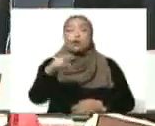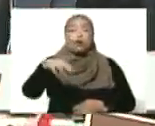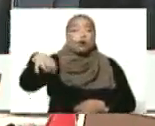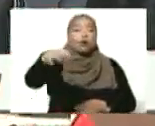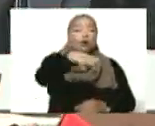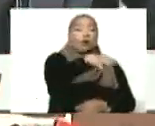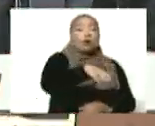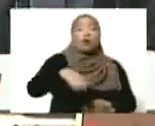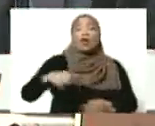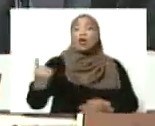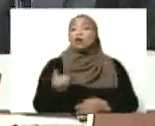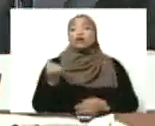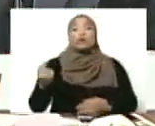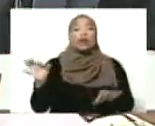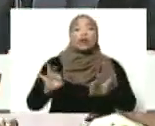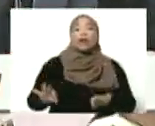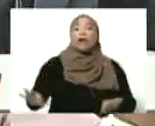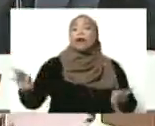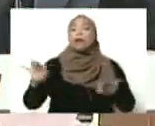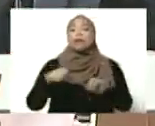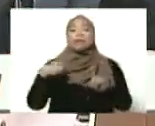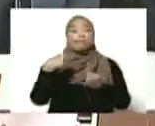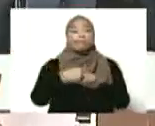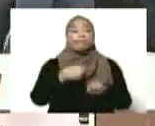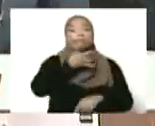Llevamos más palo que gato ladrón.